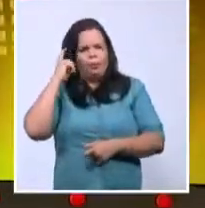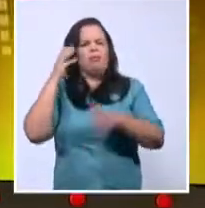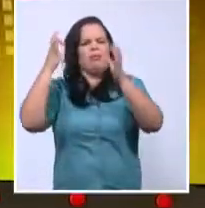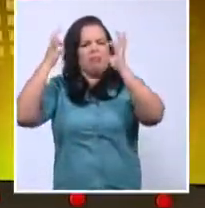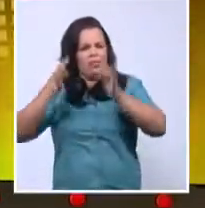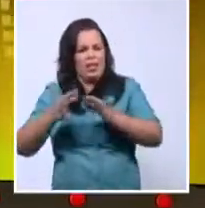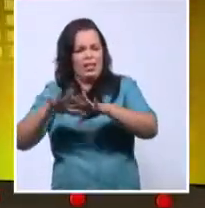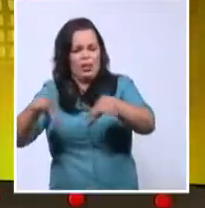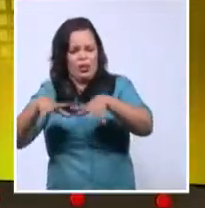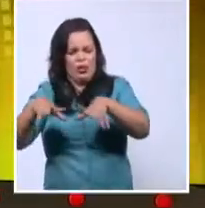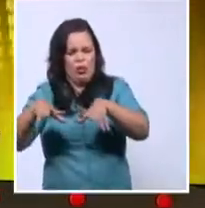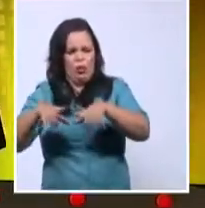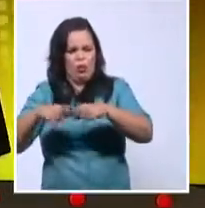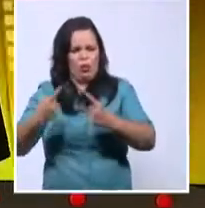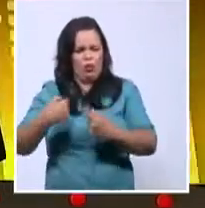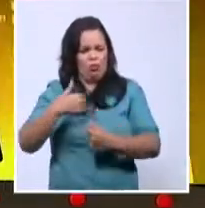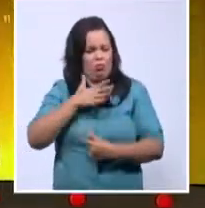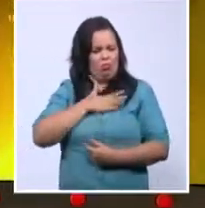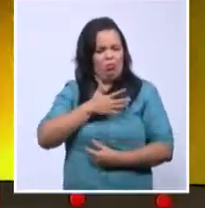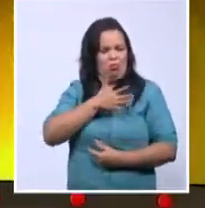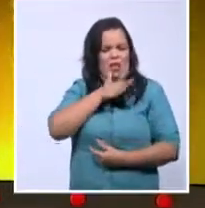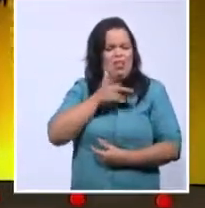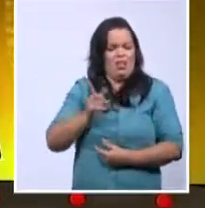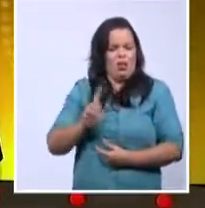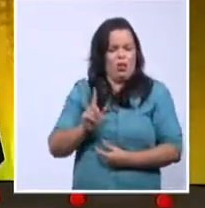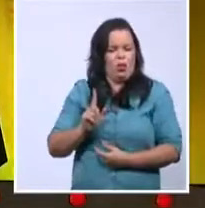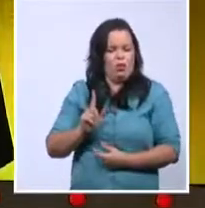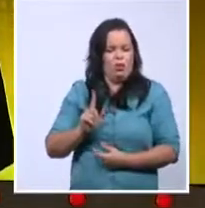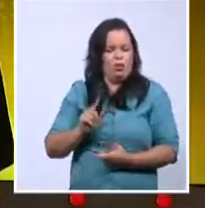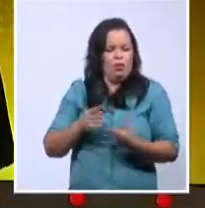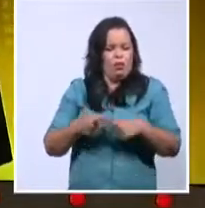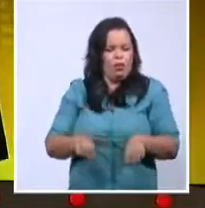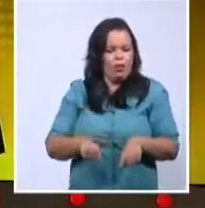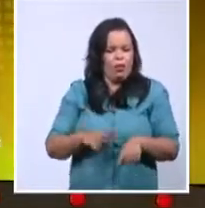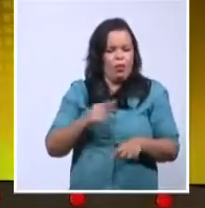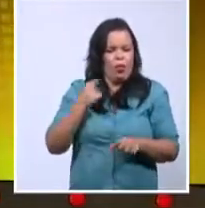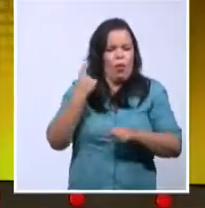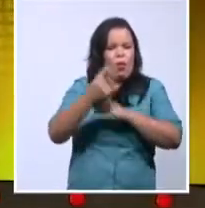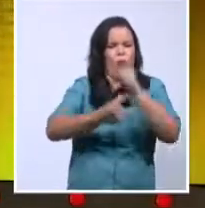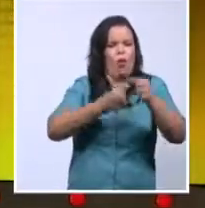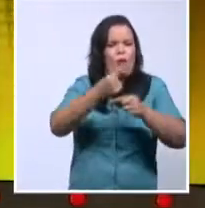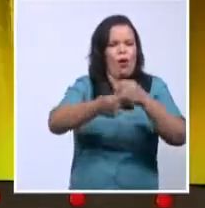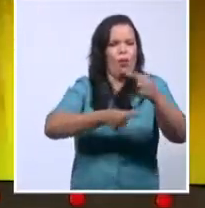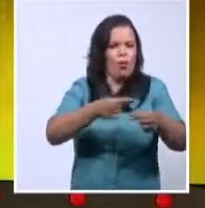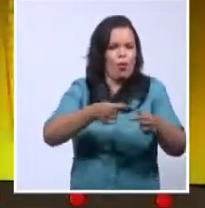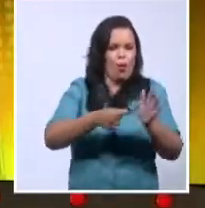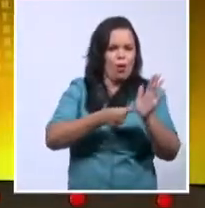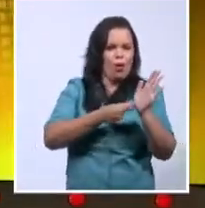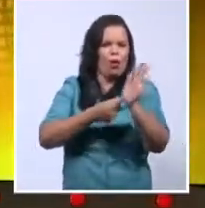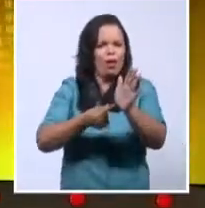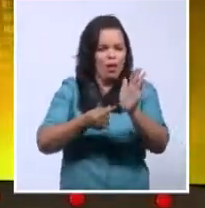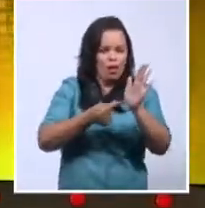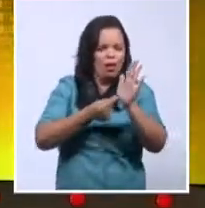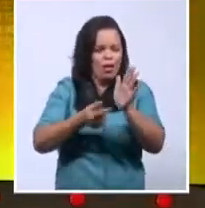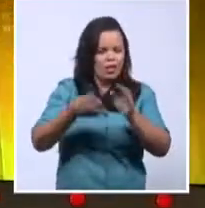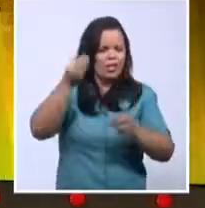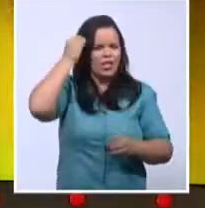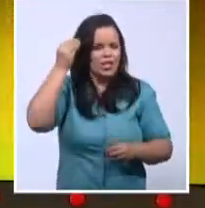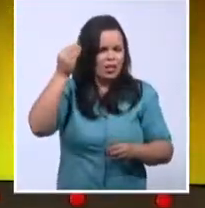estoy viviendo, pero poco a poco buscan transformar entonces en las calles la realidad que están describiendo y que inicialmente no